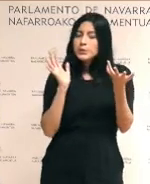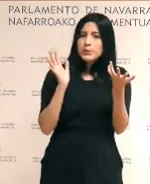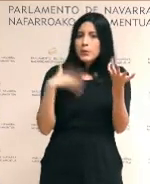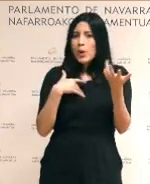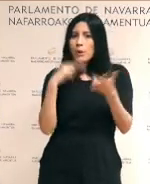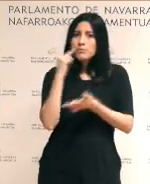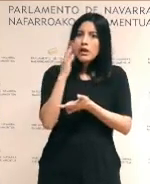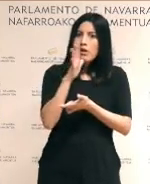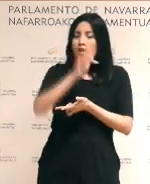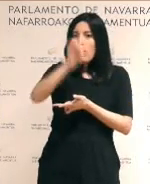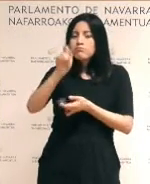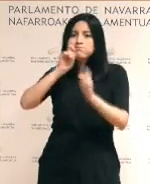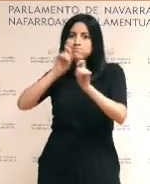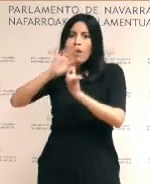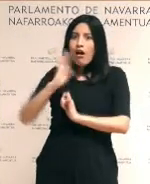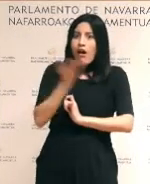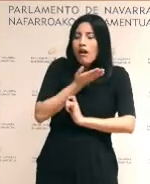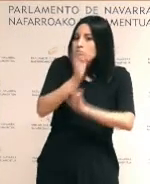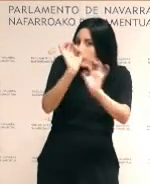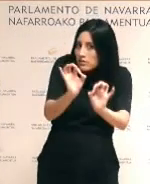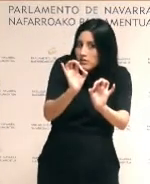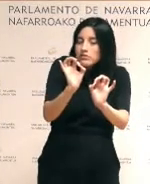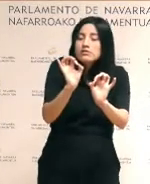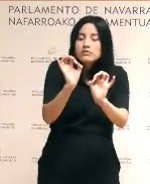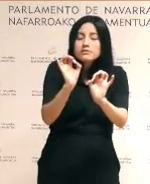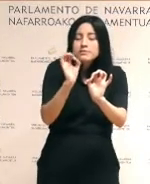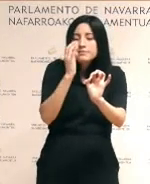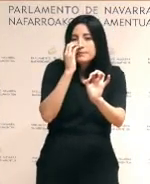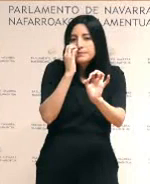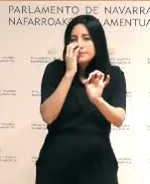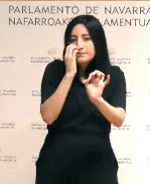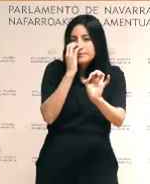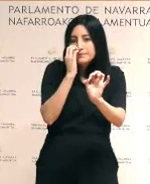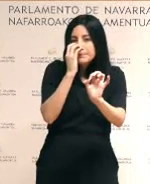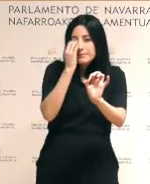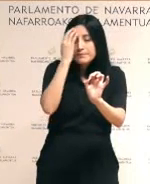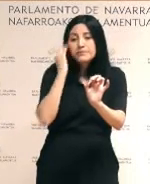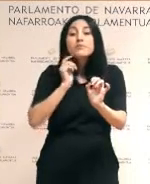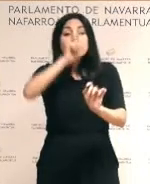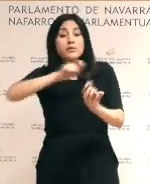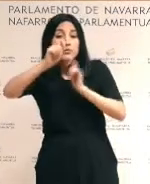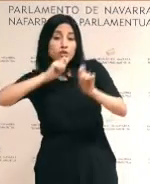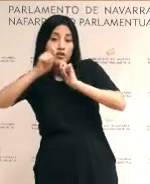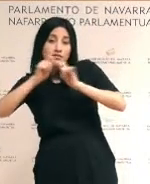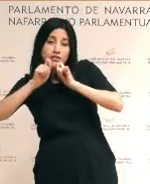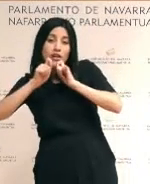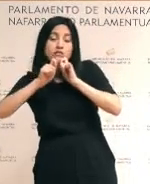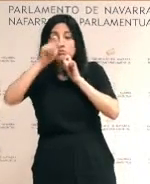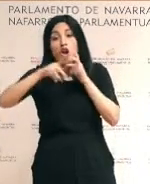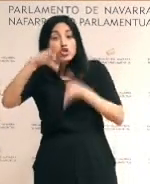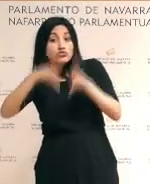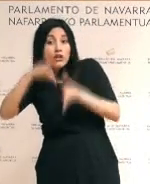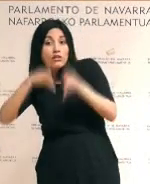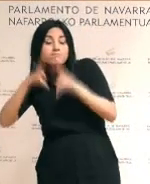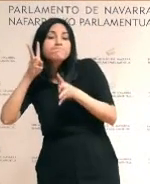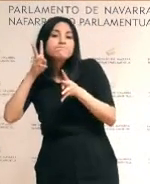sosteniendo el Tribunal Europeo de Derechos Humanos, el político está expuesto al control por parte de los periodistas y de los ciudadanos y debe mostrar, y lo expresan